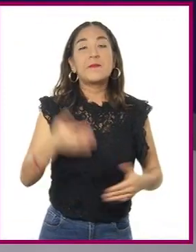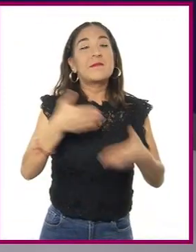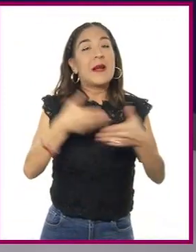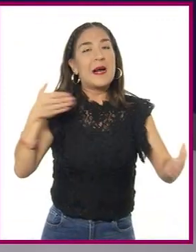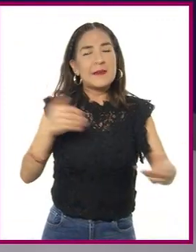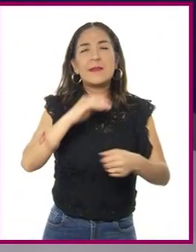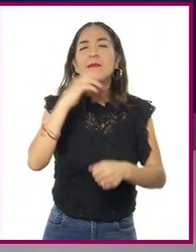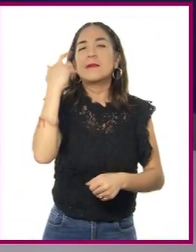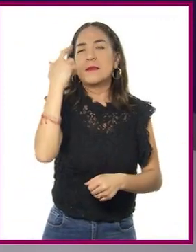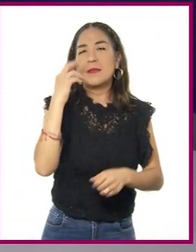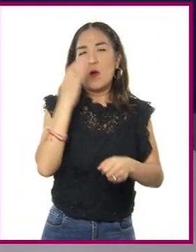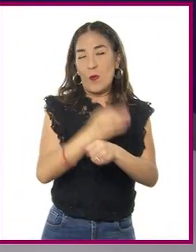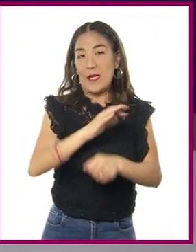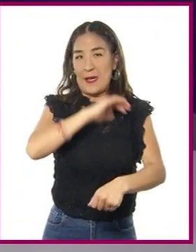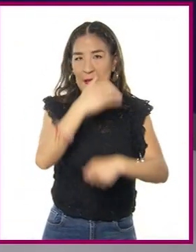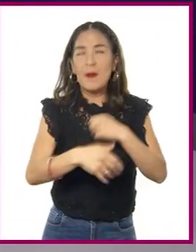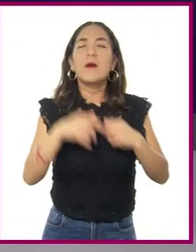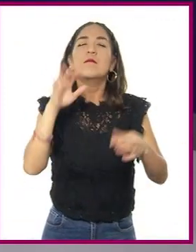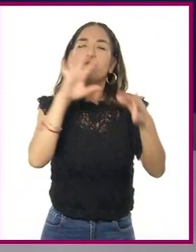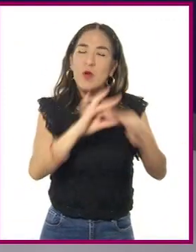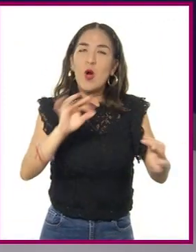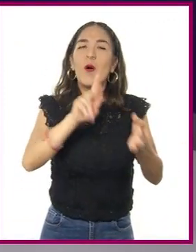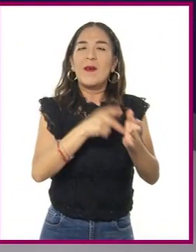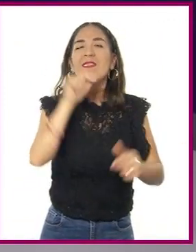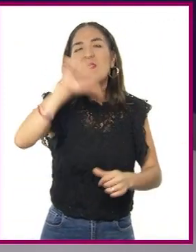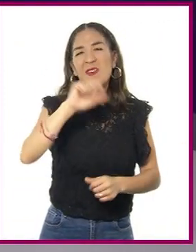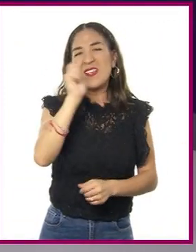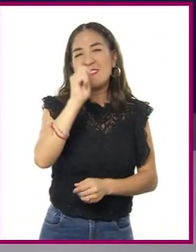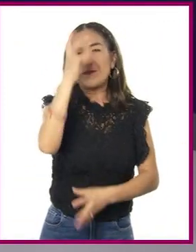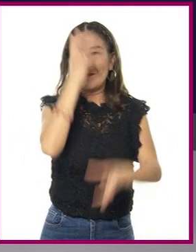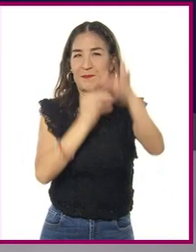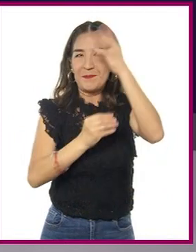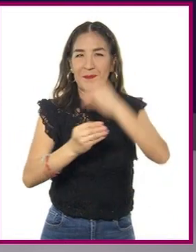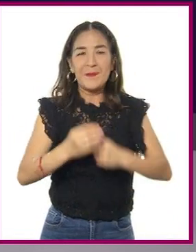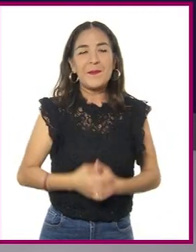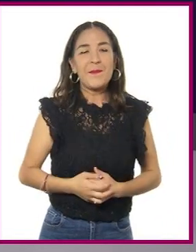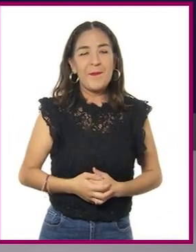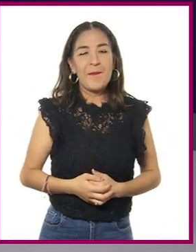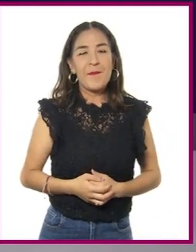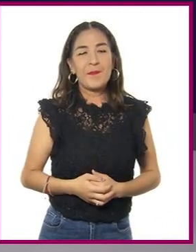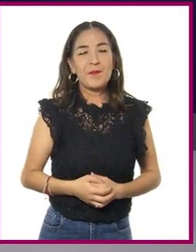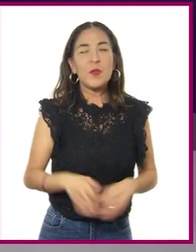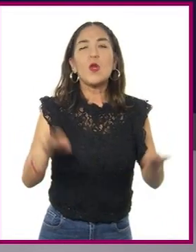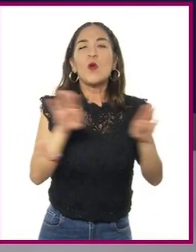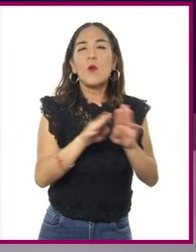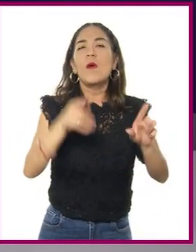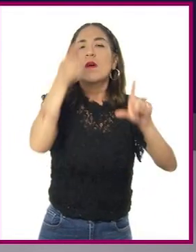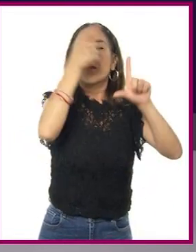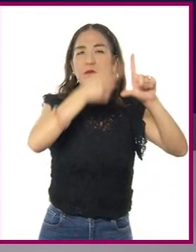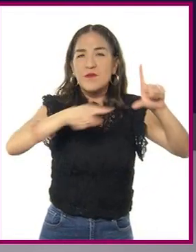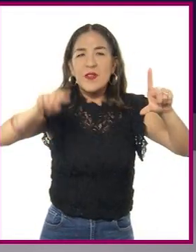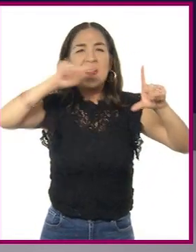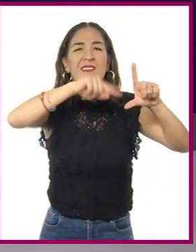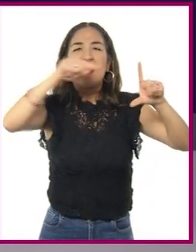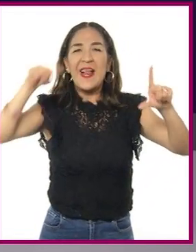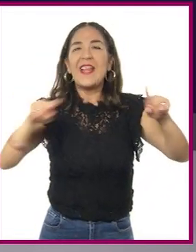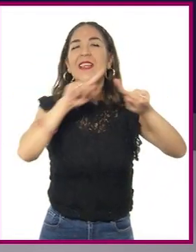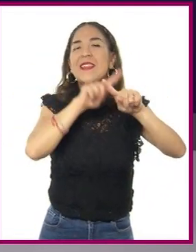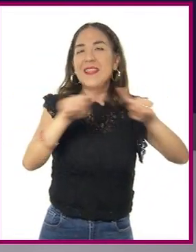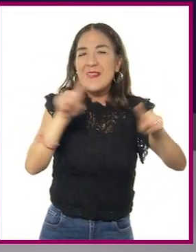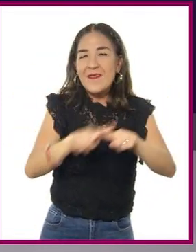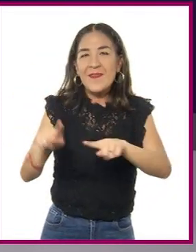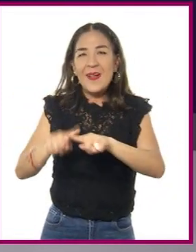se revisa lo aprendido durante la sesión? De acuerdo, maestro. Se interpretaron gráficas de variaciones diversas en cuanto